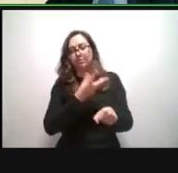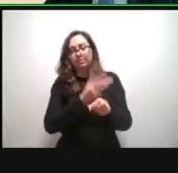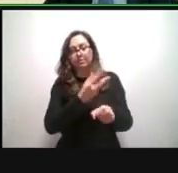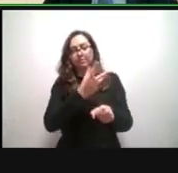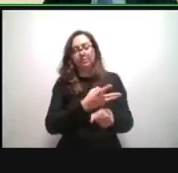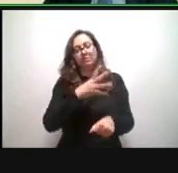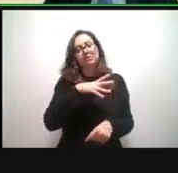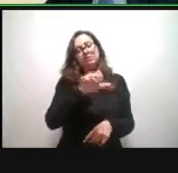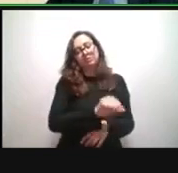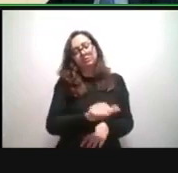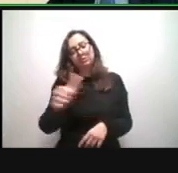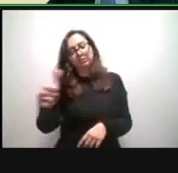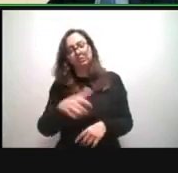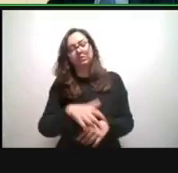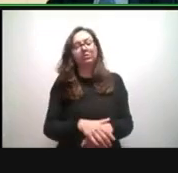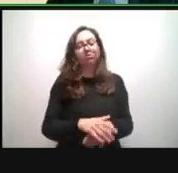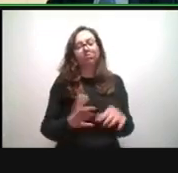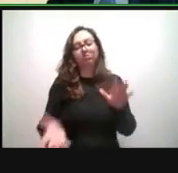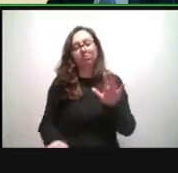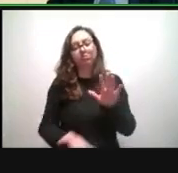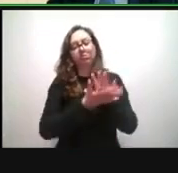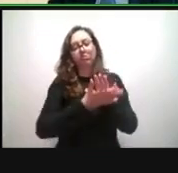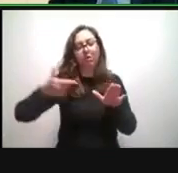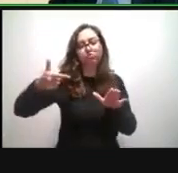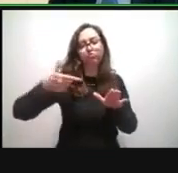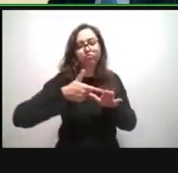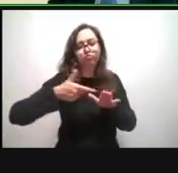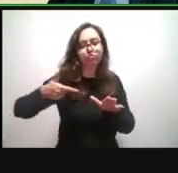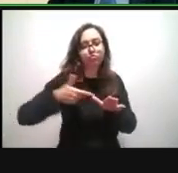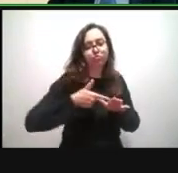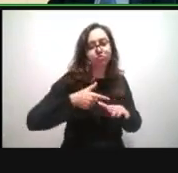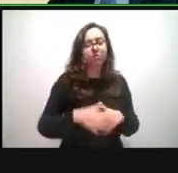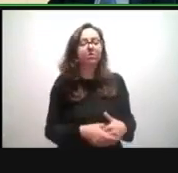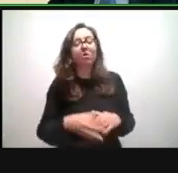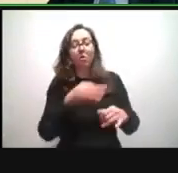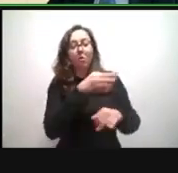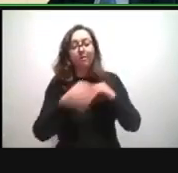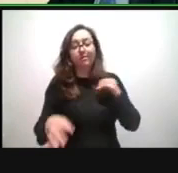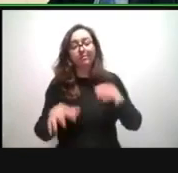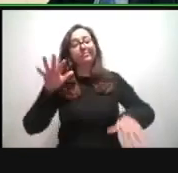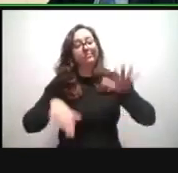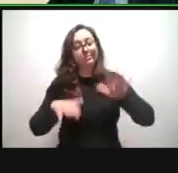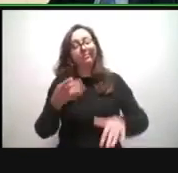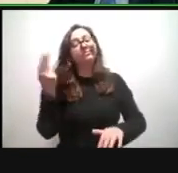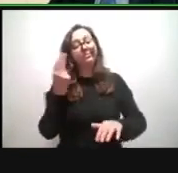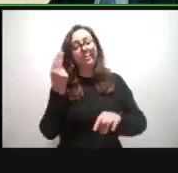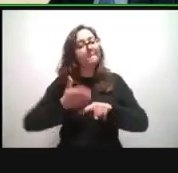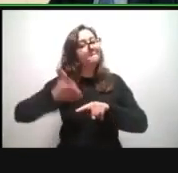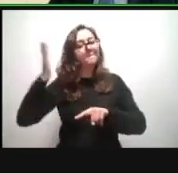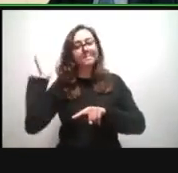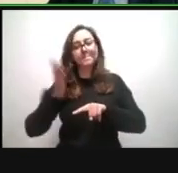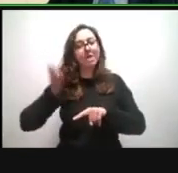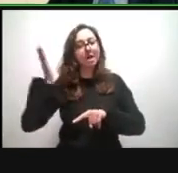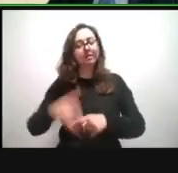placas y tornillos. Y por último, la amputación. ¿Qué ocurre cuando un dedo es amputado? Hay que tomar